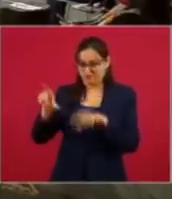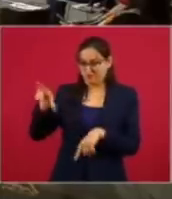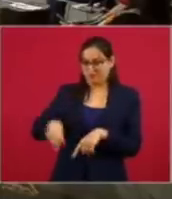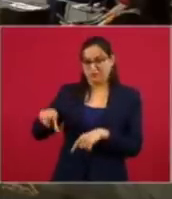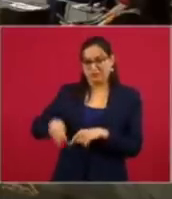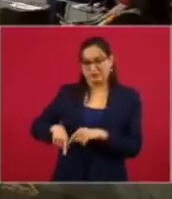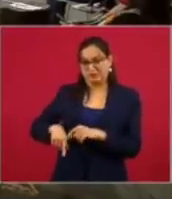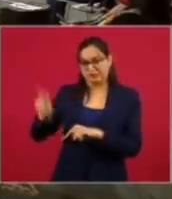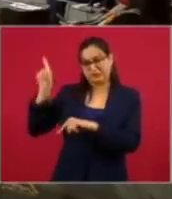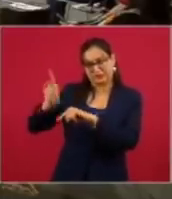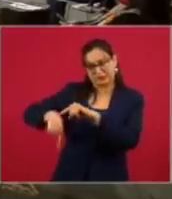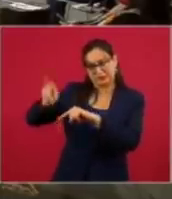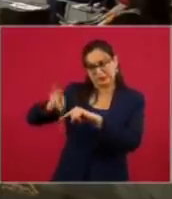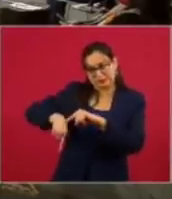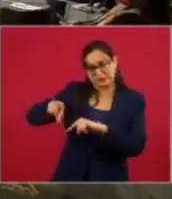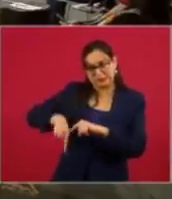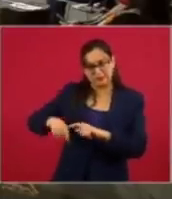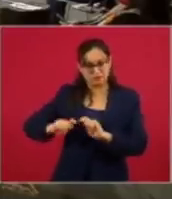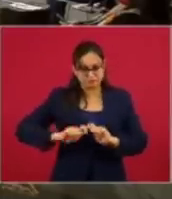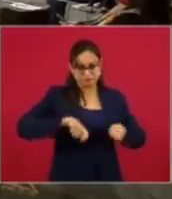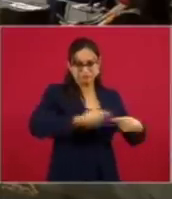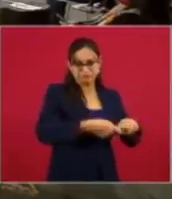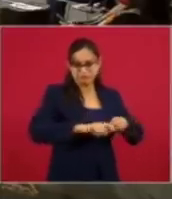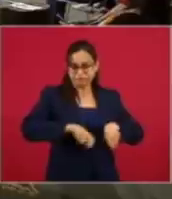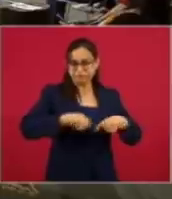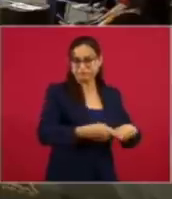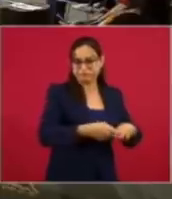el mercado a la Comisión Federal de Electricidad,